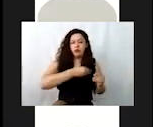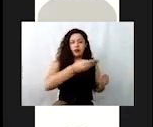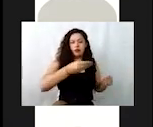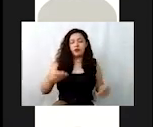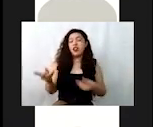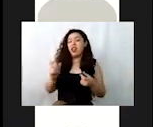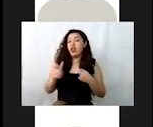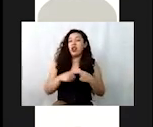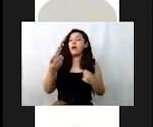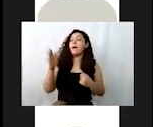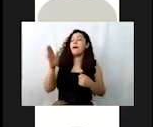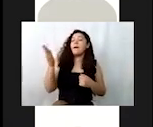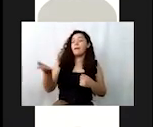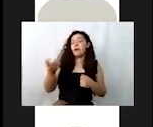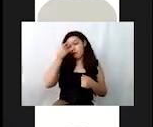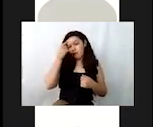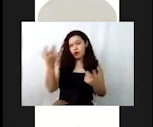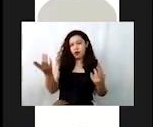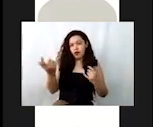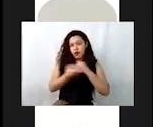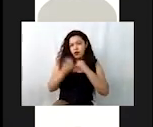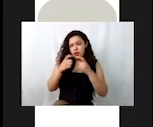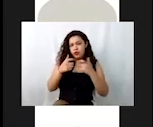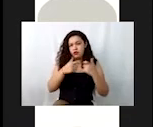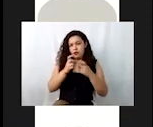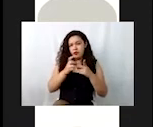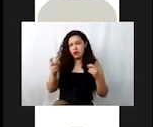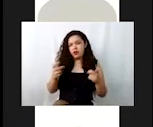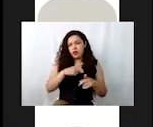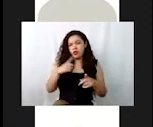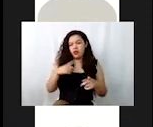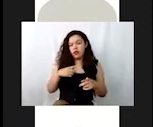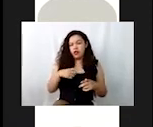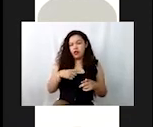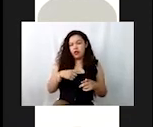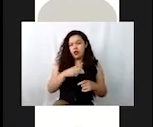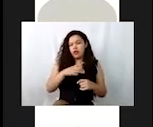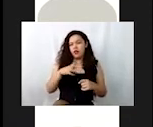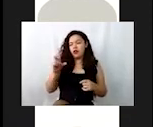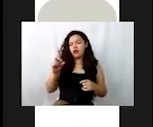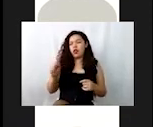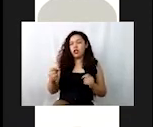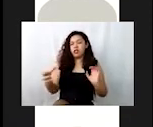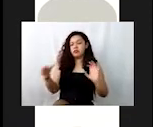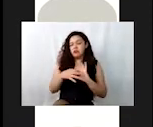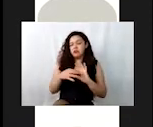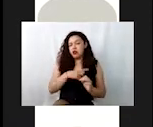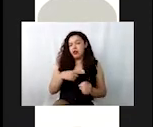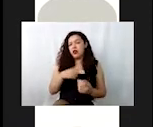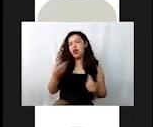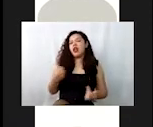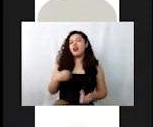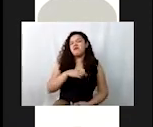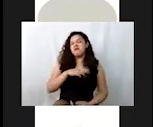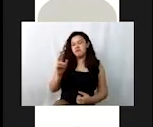están pidiendo estas agencias de cooperación al desarrollo es que tengan una alineación hacia los ODS. En general, en nuestro país en